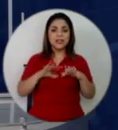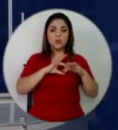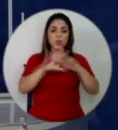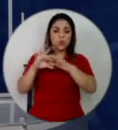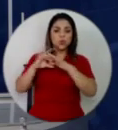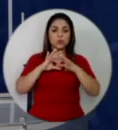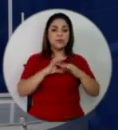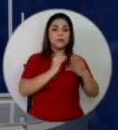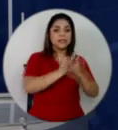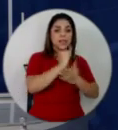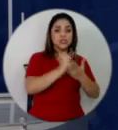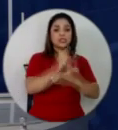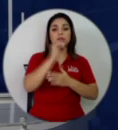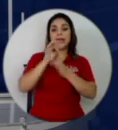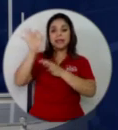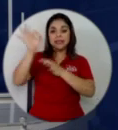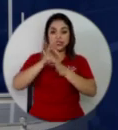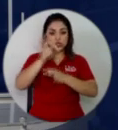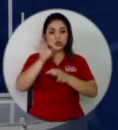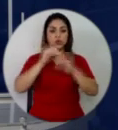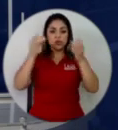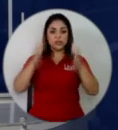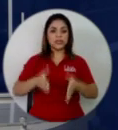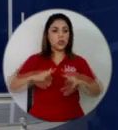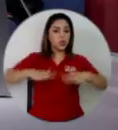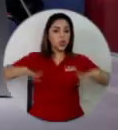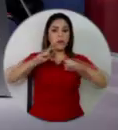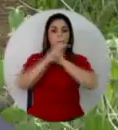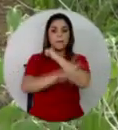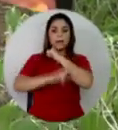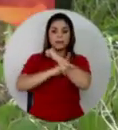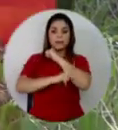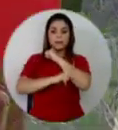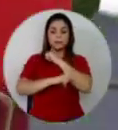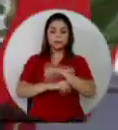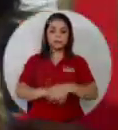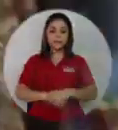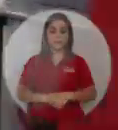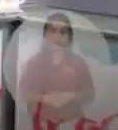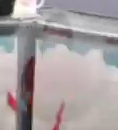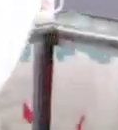de investigación, extensión y docencia a lo largo y ancho del país.